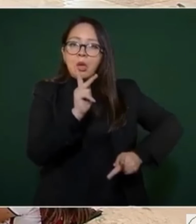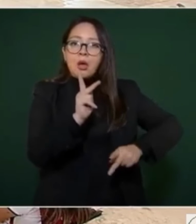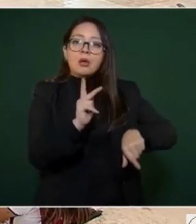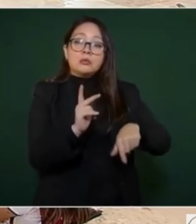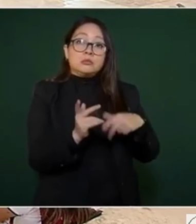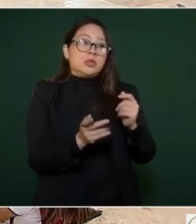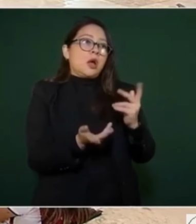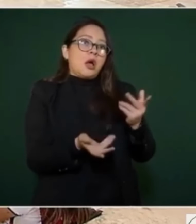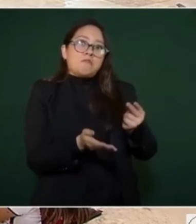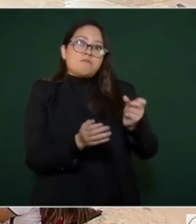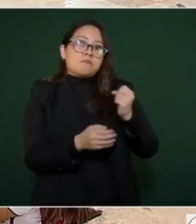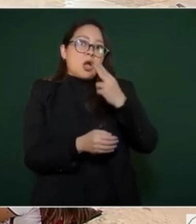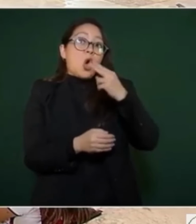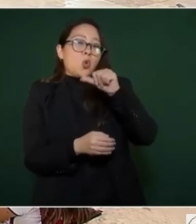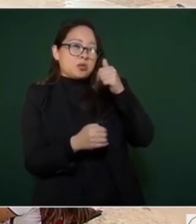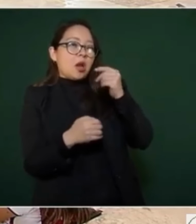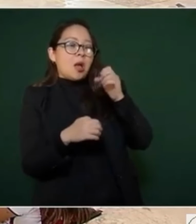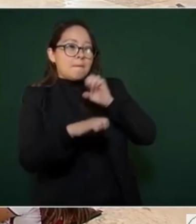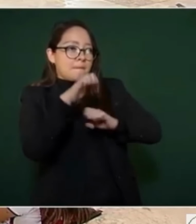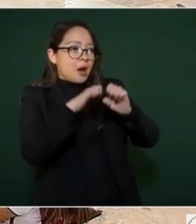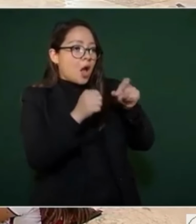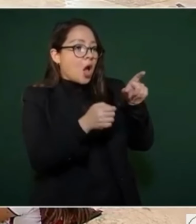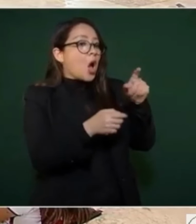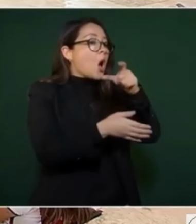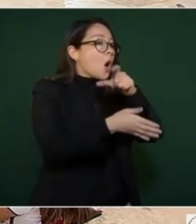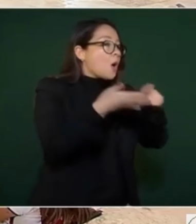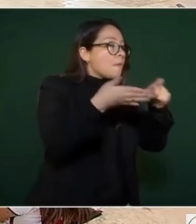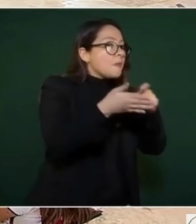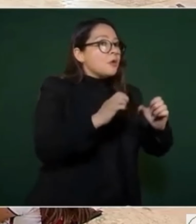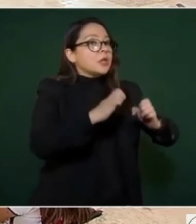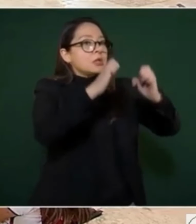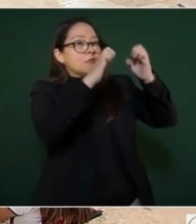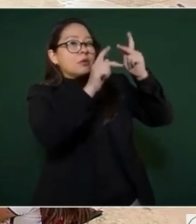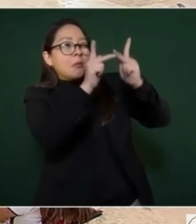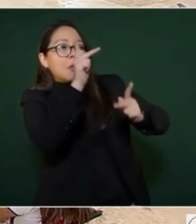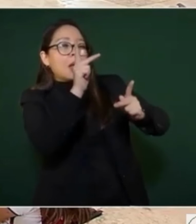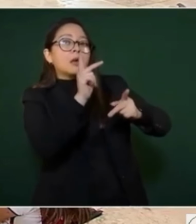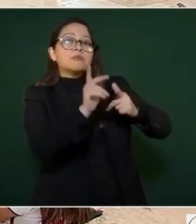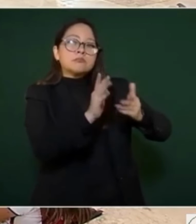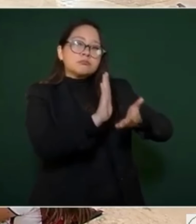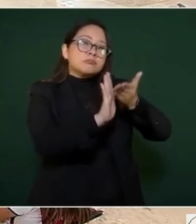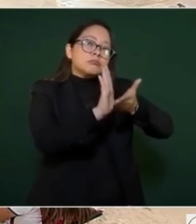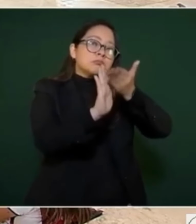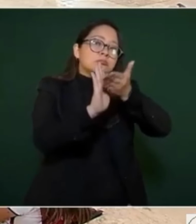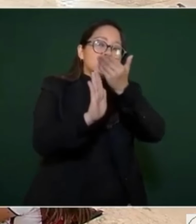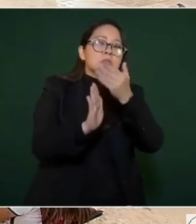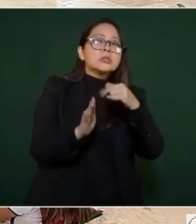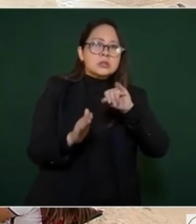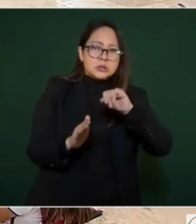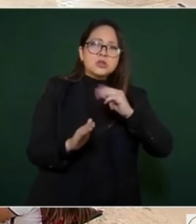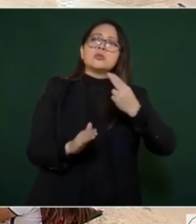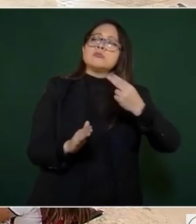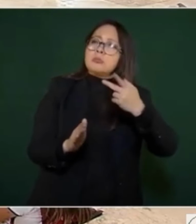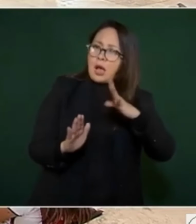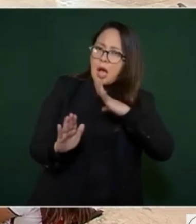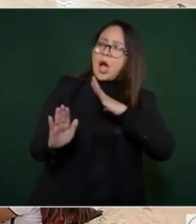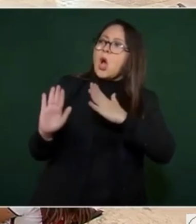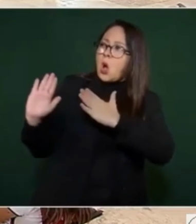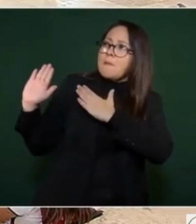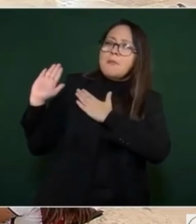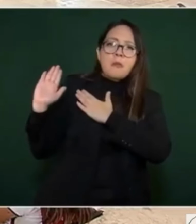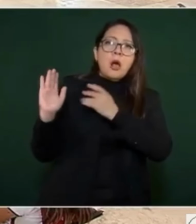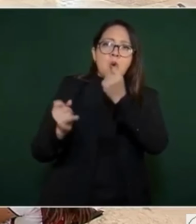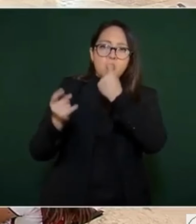edificio a medio terminar y estamos terminando. Nosotros sí calculamos o han hecho el compromiso